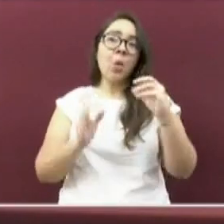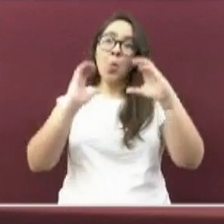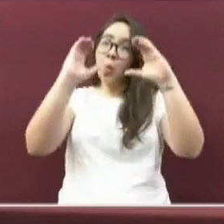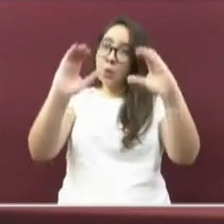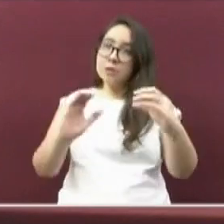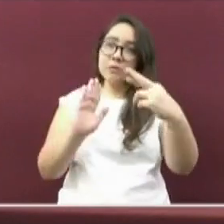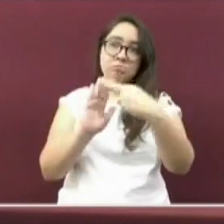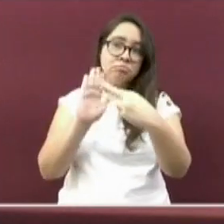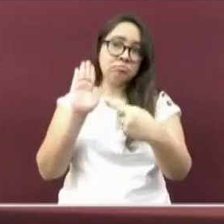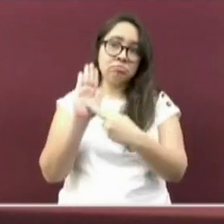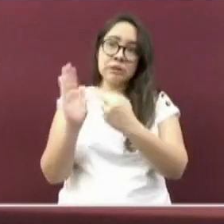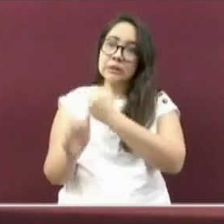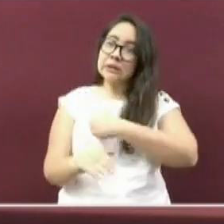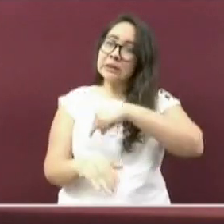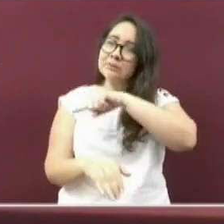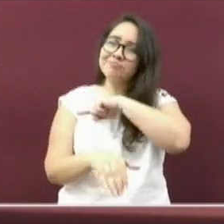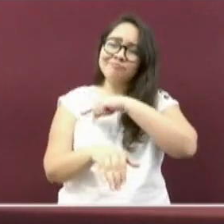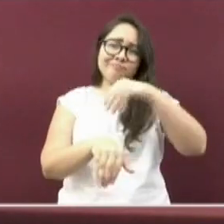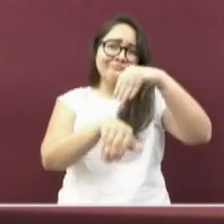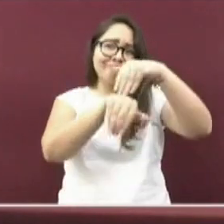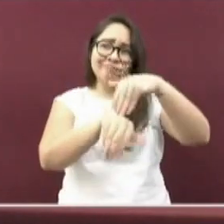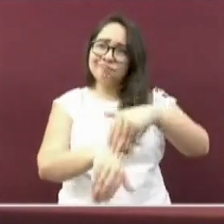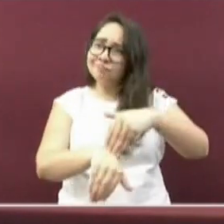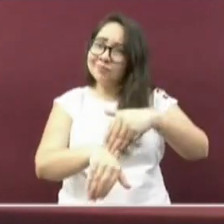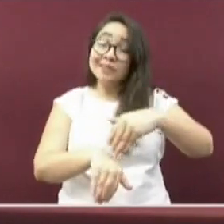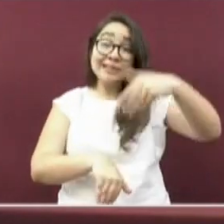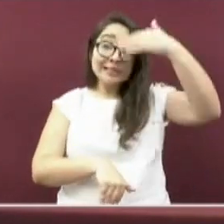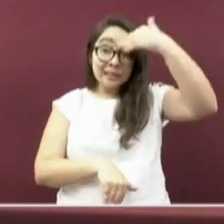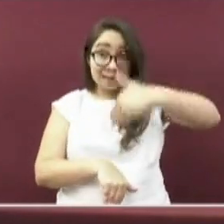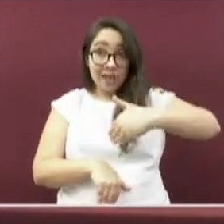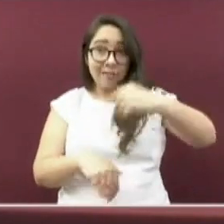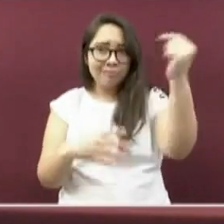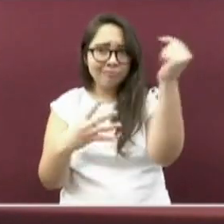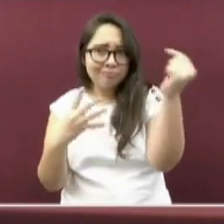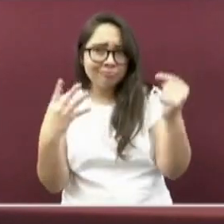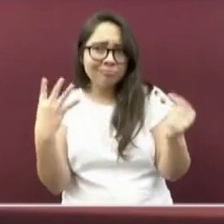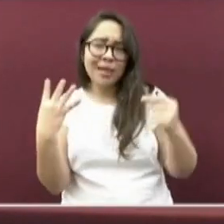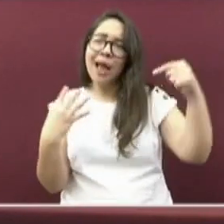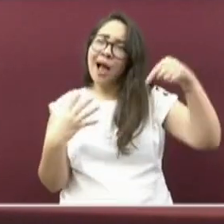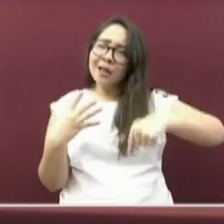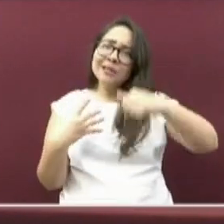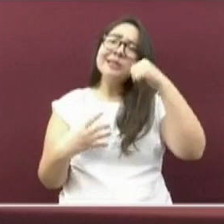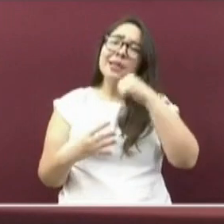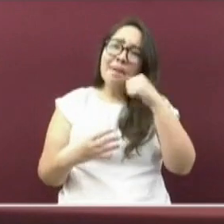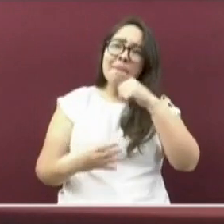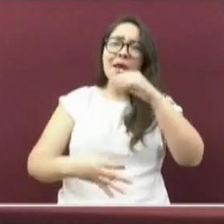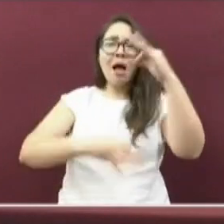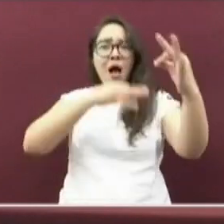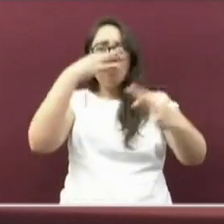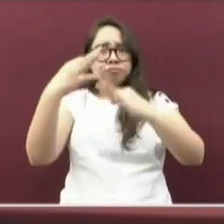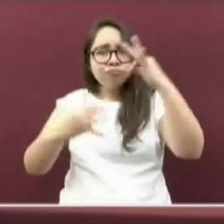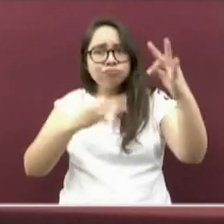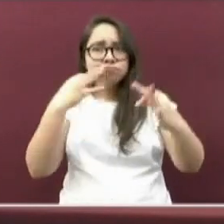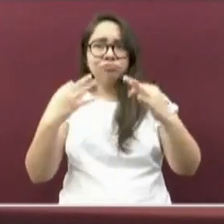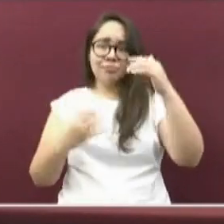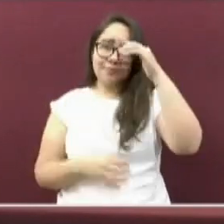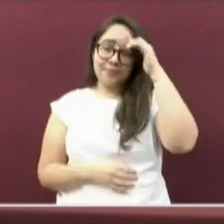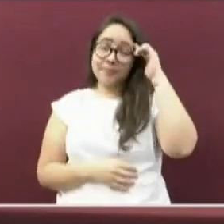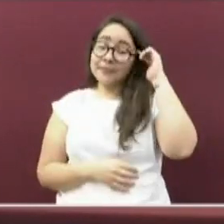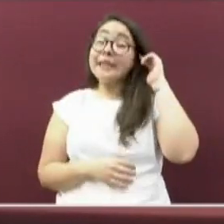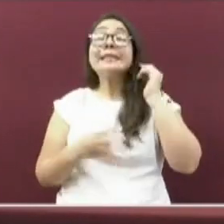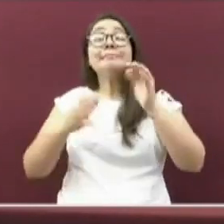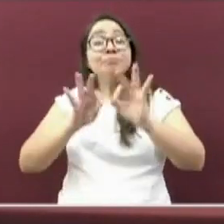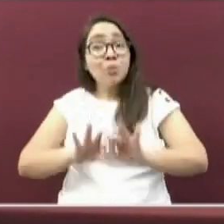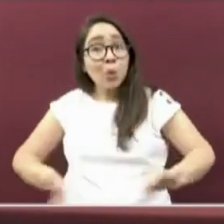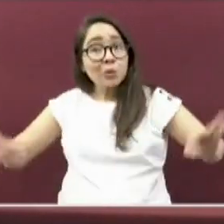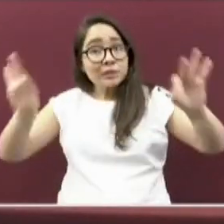de protección básica que tanto se menciona en este espacio. Es